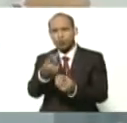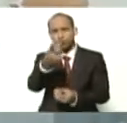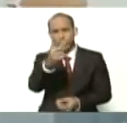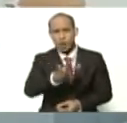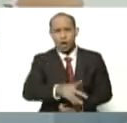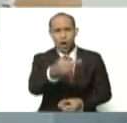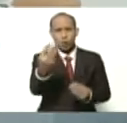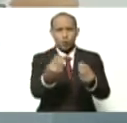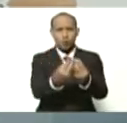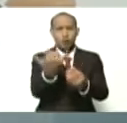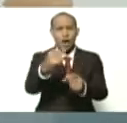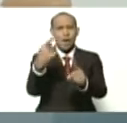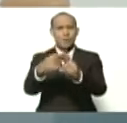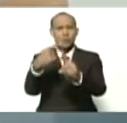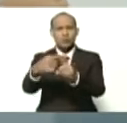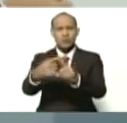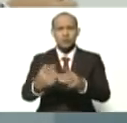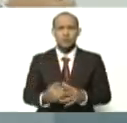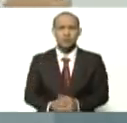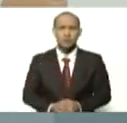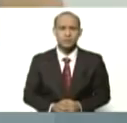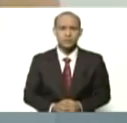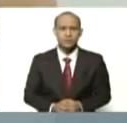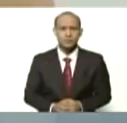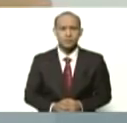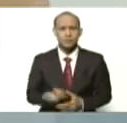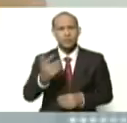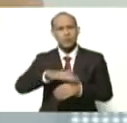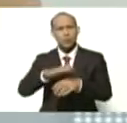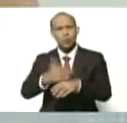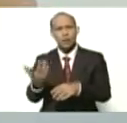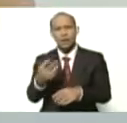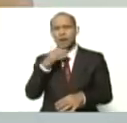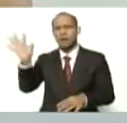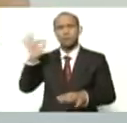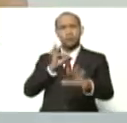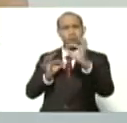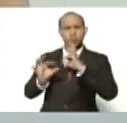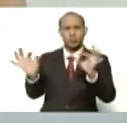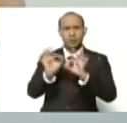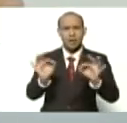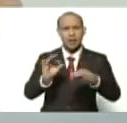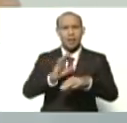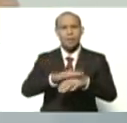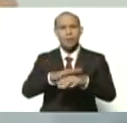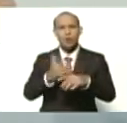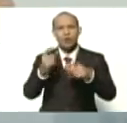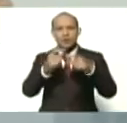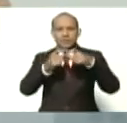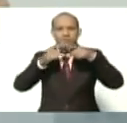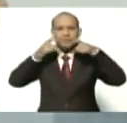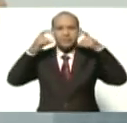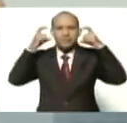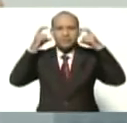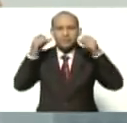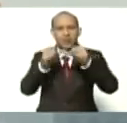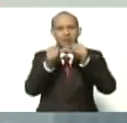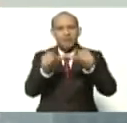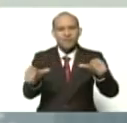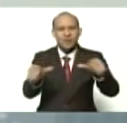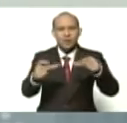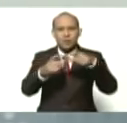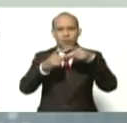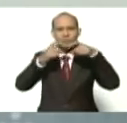tiene el coronavirus y por qué no nos contagiamos porque esto no nos quitamos